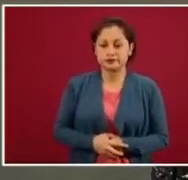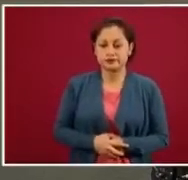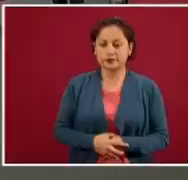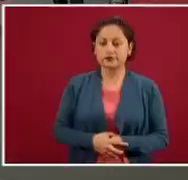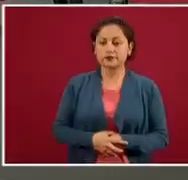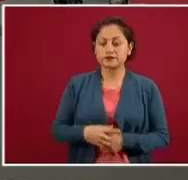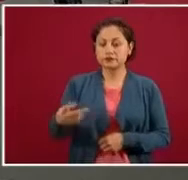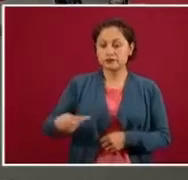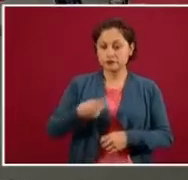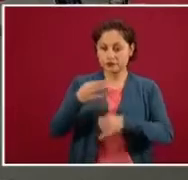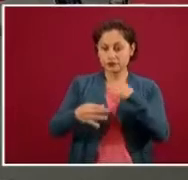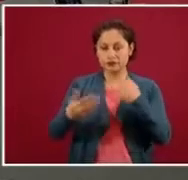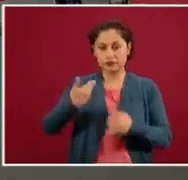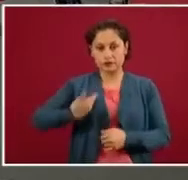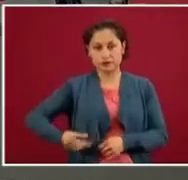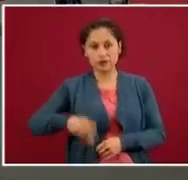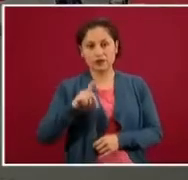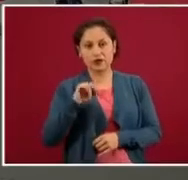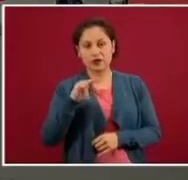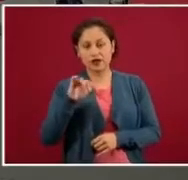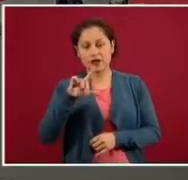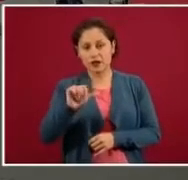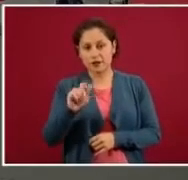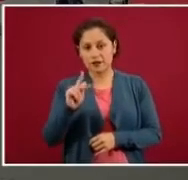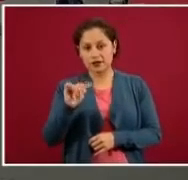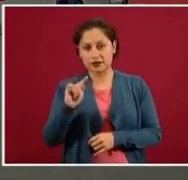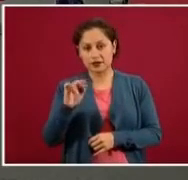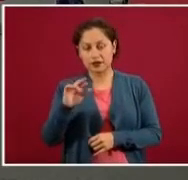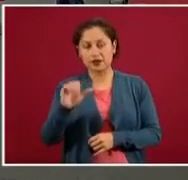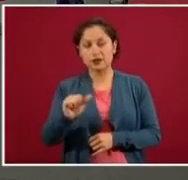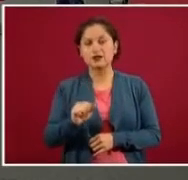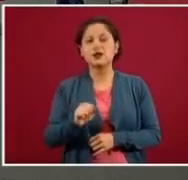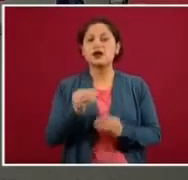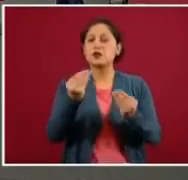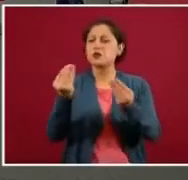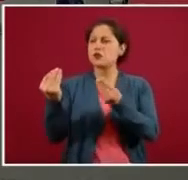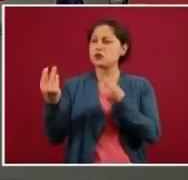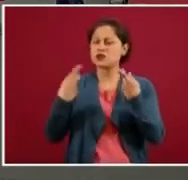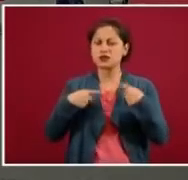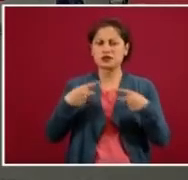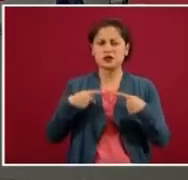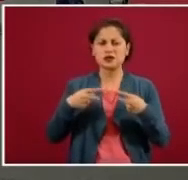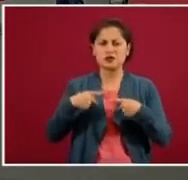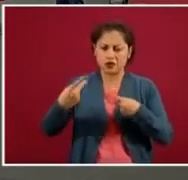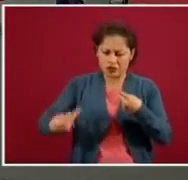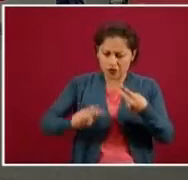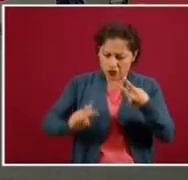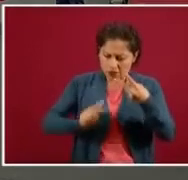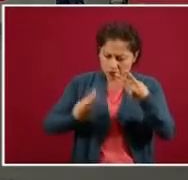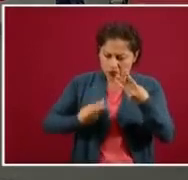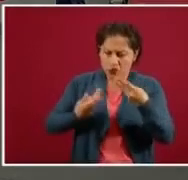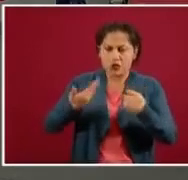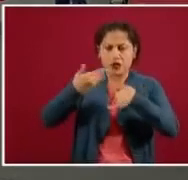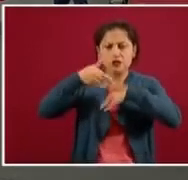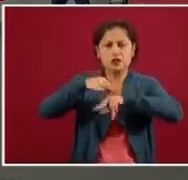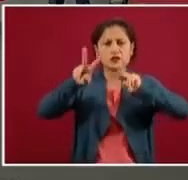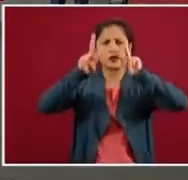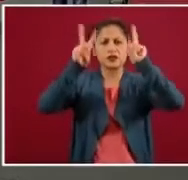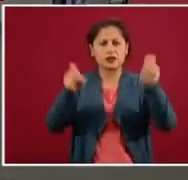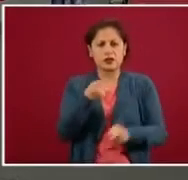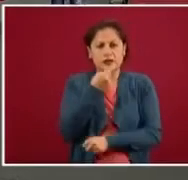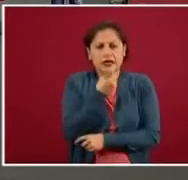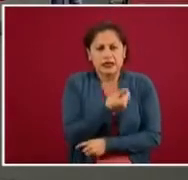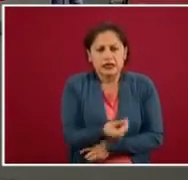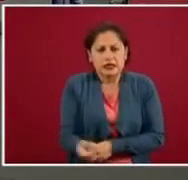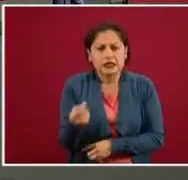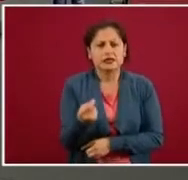Gracias, doctor. Daniela Pastrana, de Pie de Página. Nos han llegado mucha inquietud de cómo hablar con los niños de esto. Es una de las preguntas que